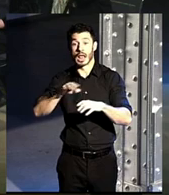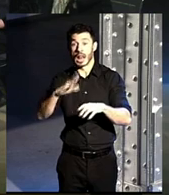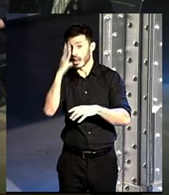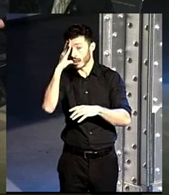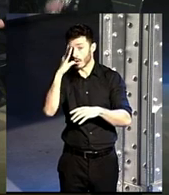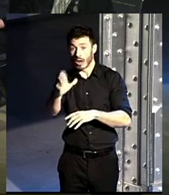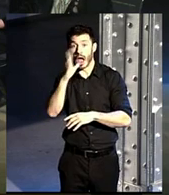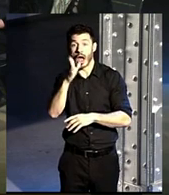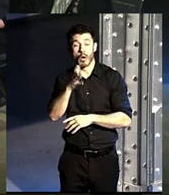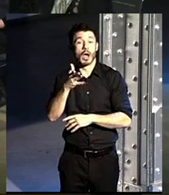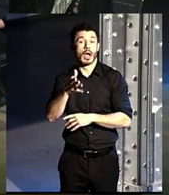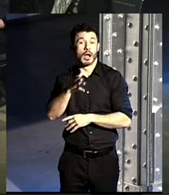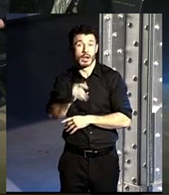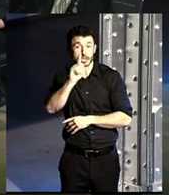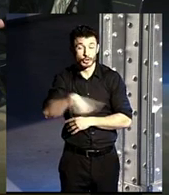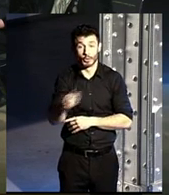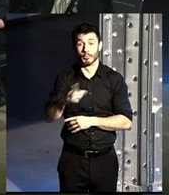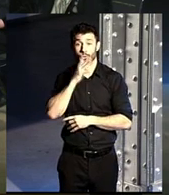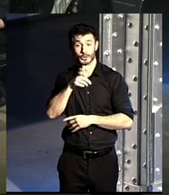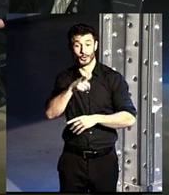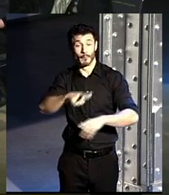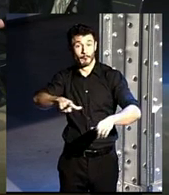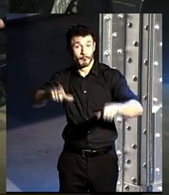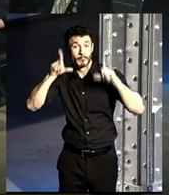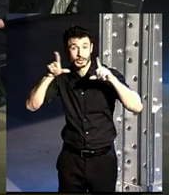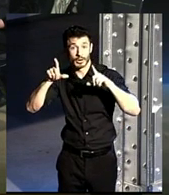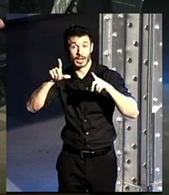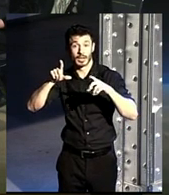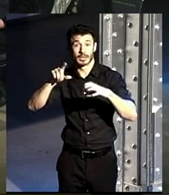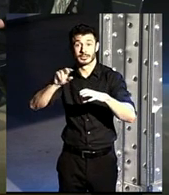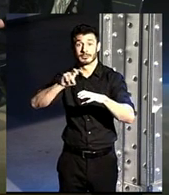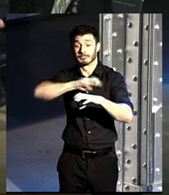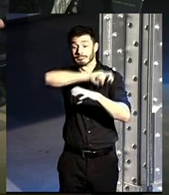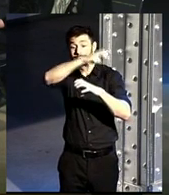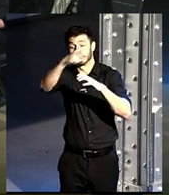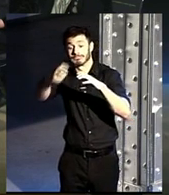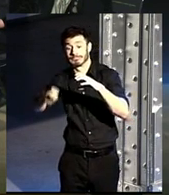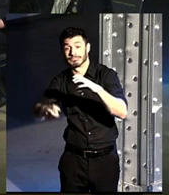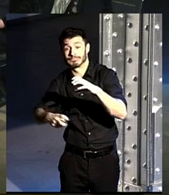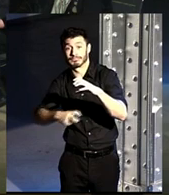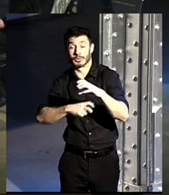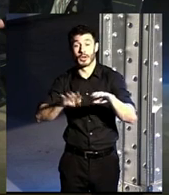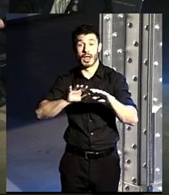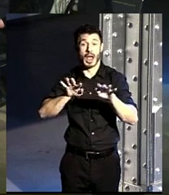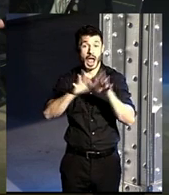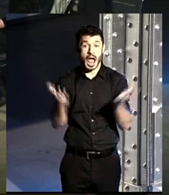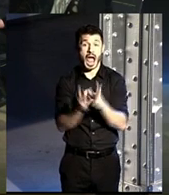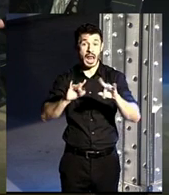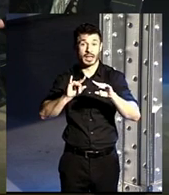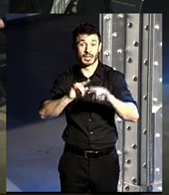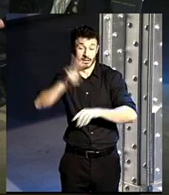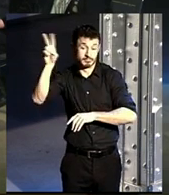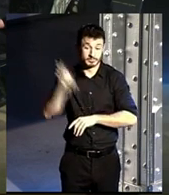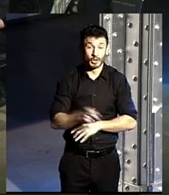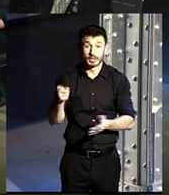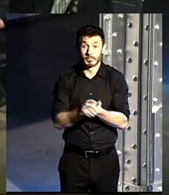vuelta a la Luna y vuelven sobre la Tierra sin contestar nada. ¿Por qué no dice